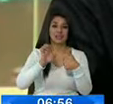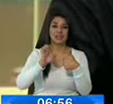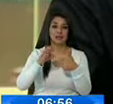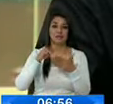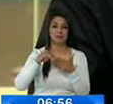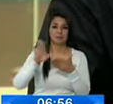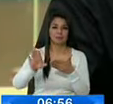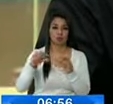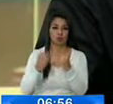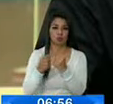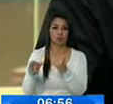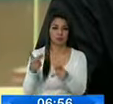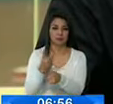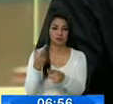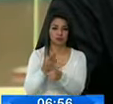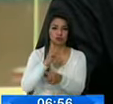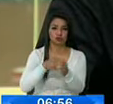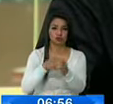miembro activo de los Guachos,